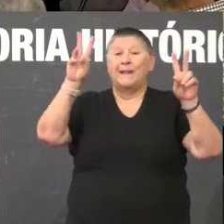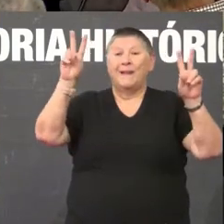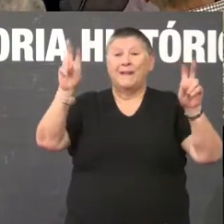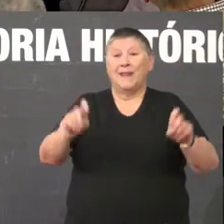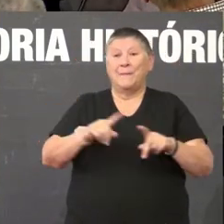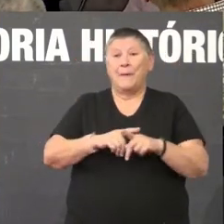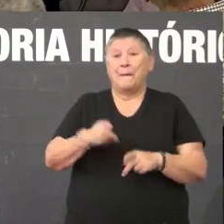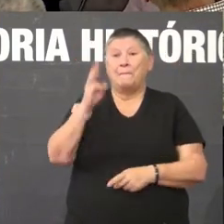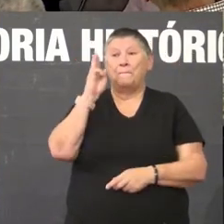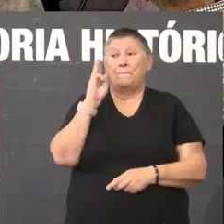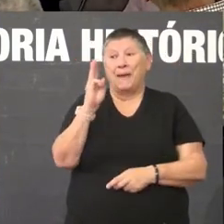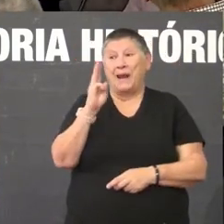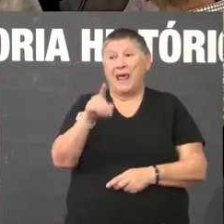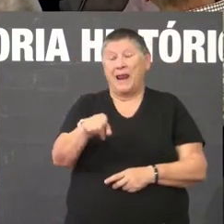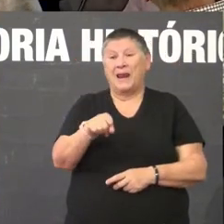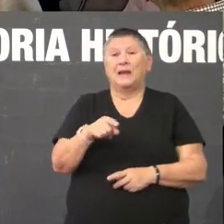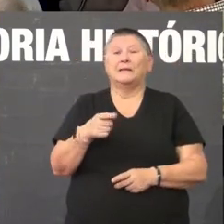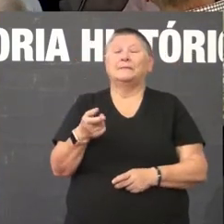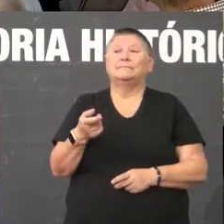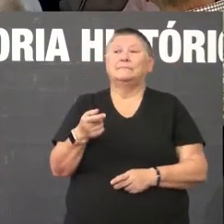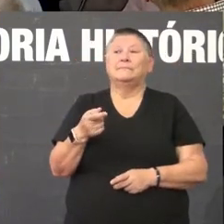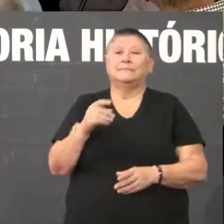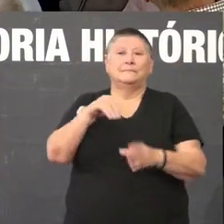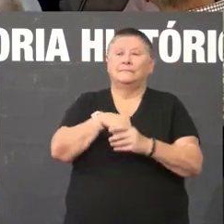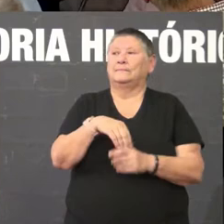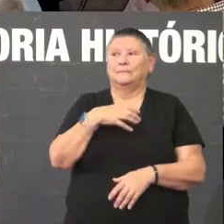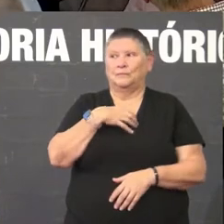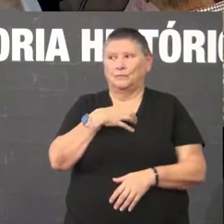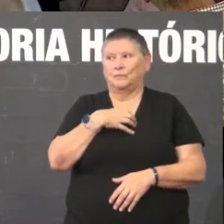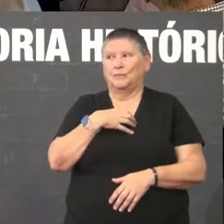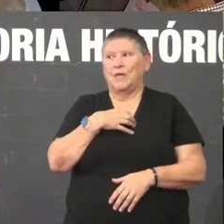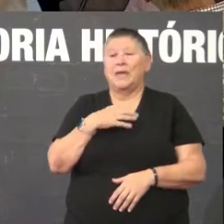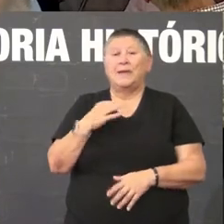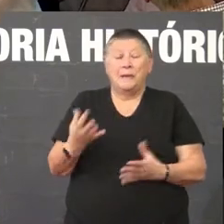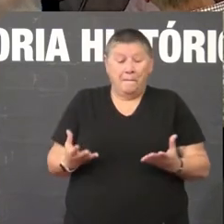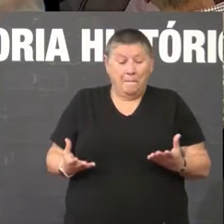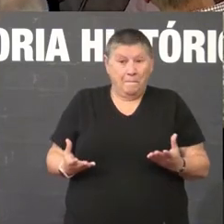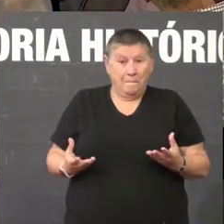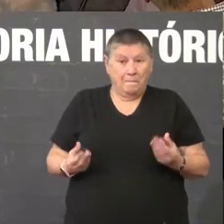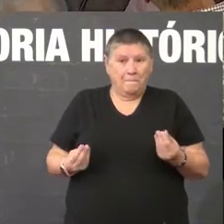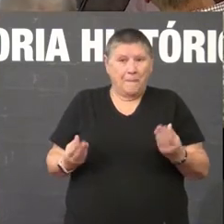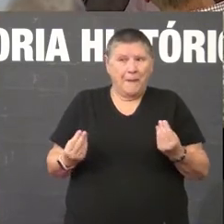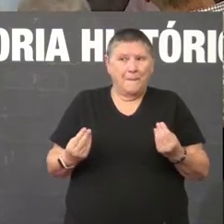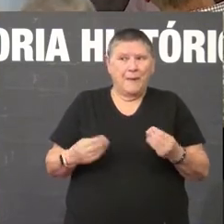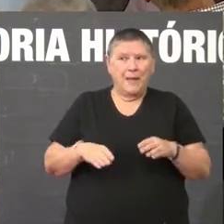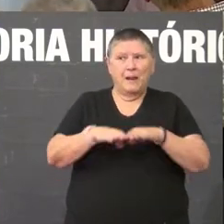entendei moi ben, pero na materia penal. En ningún papel hexemónico tería